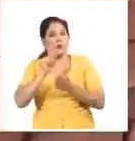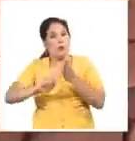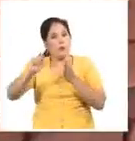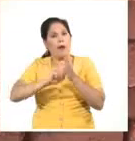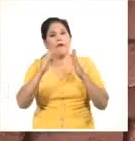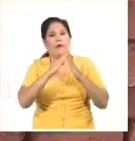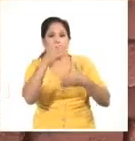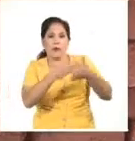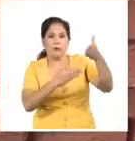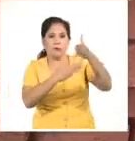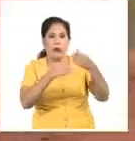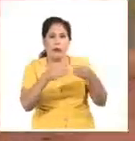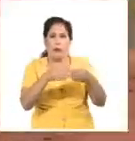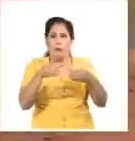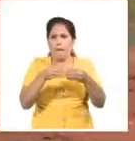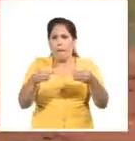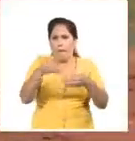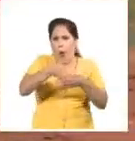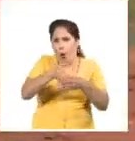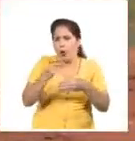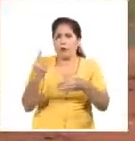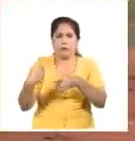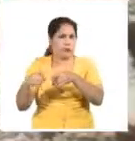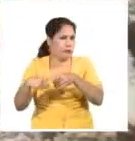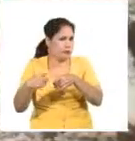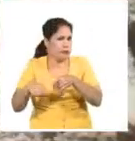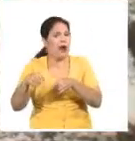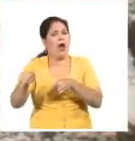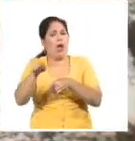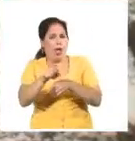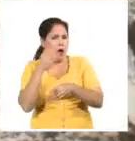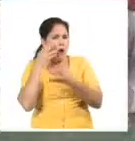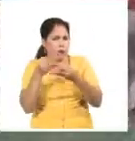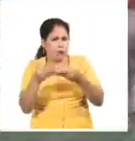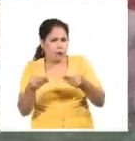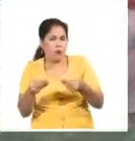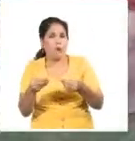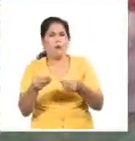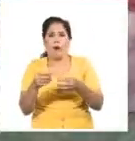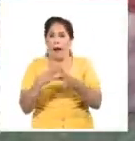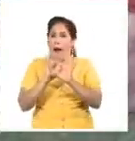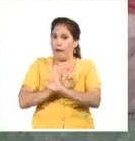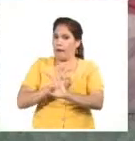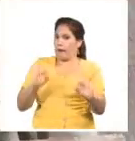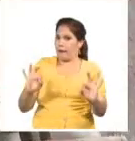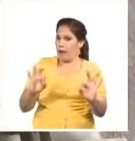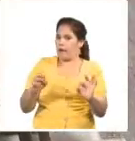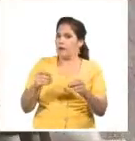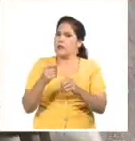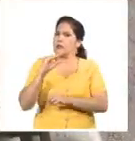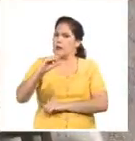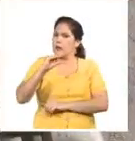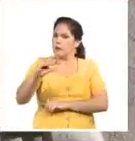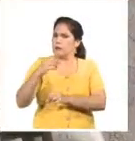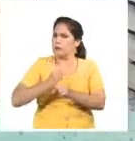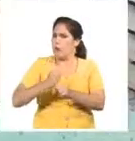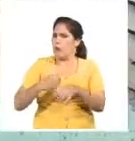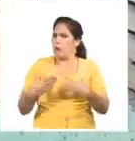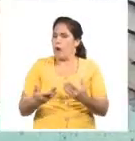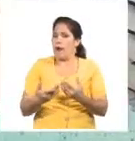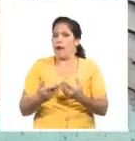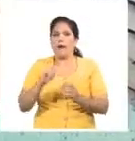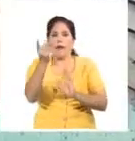vivienda. El diputado del Parlamento cubano García François se interesó por la calidad de los materiales, el salario de los trabajadores y el